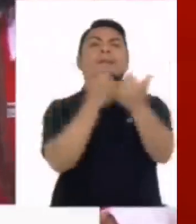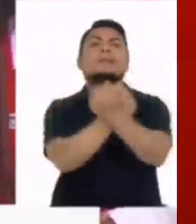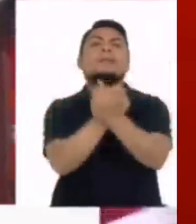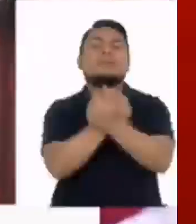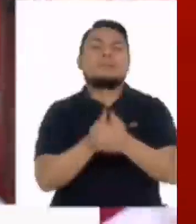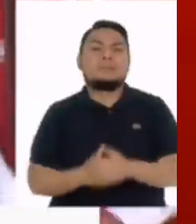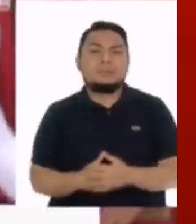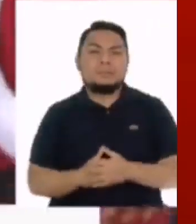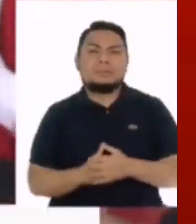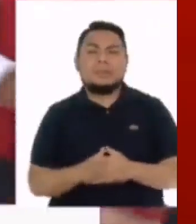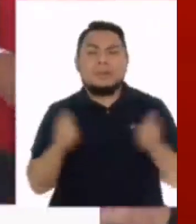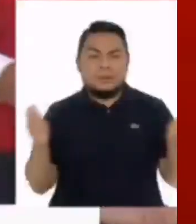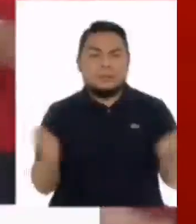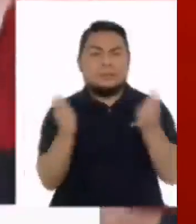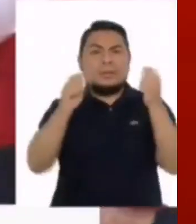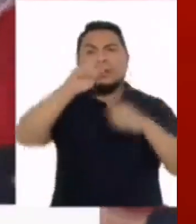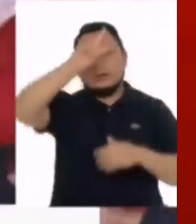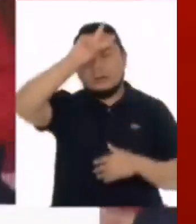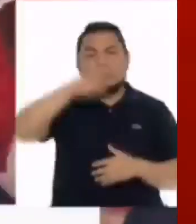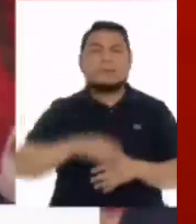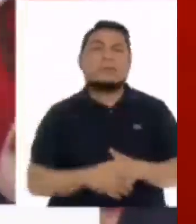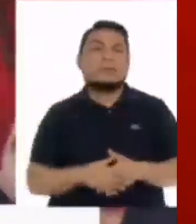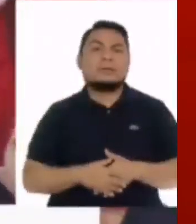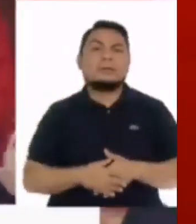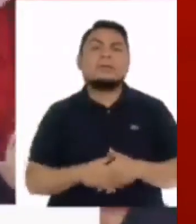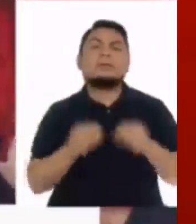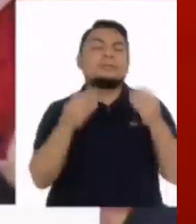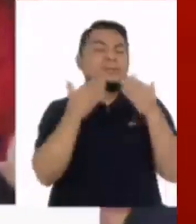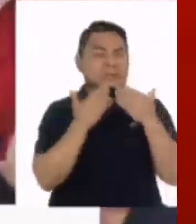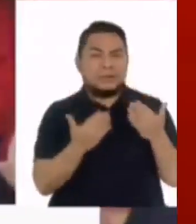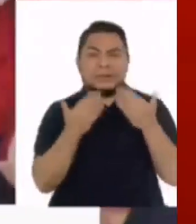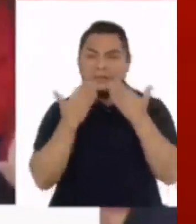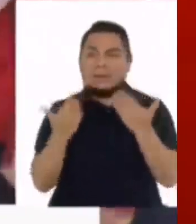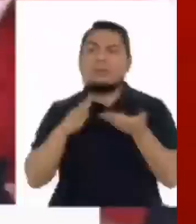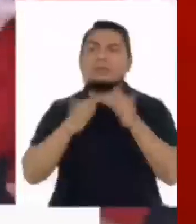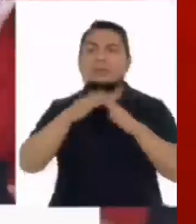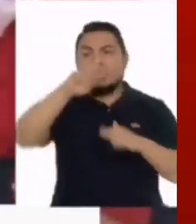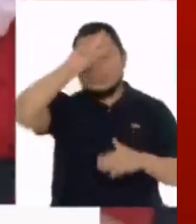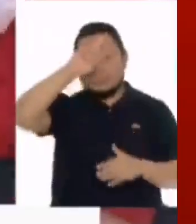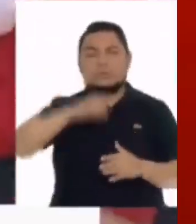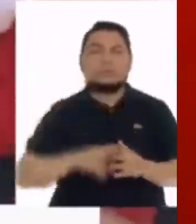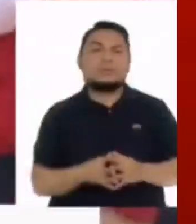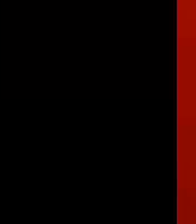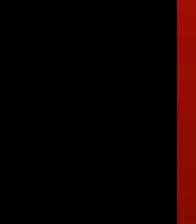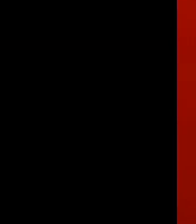¡Viva el Perú! Muchas gracias al pueblo peruano.